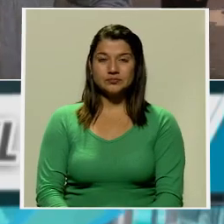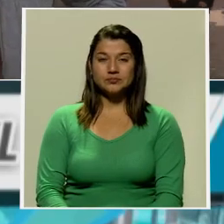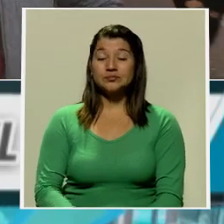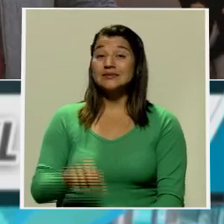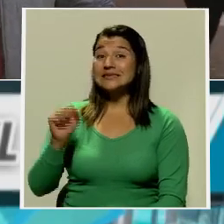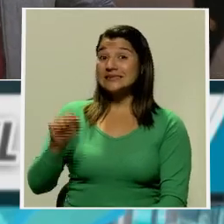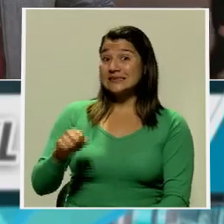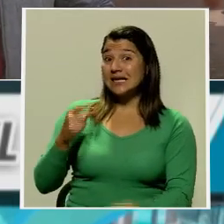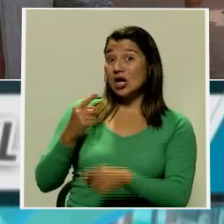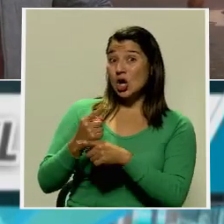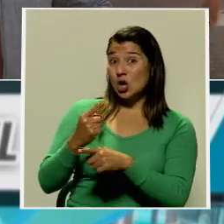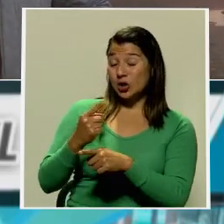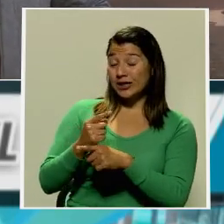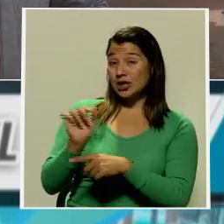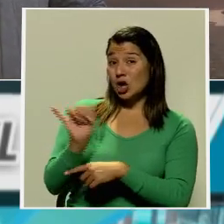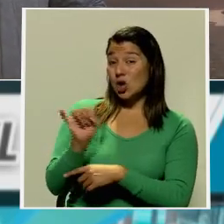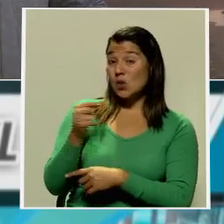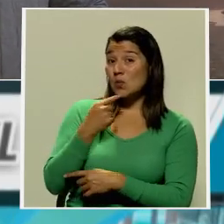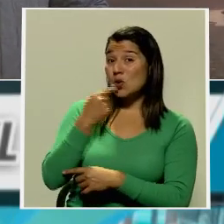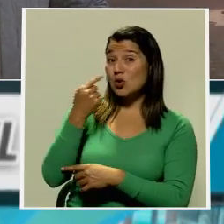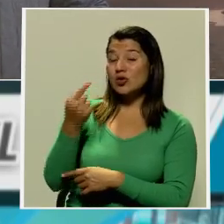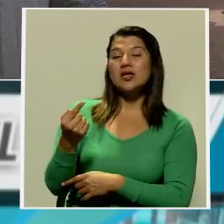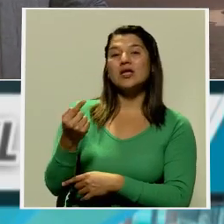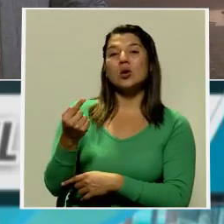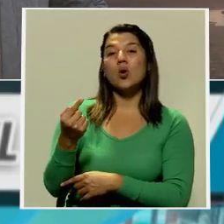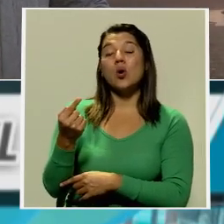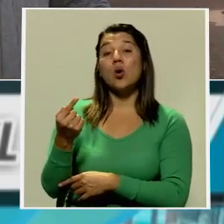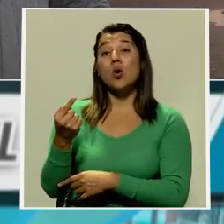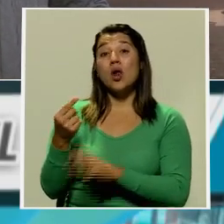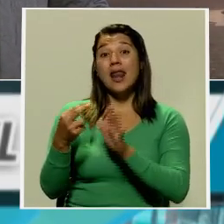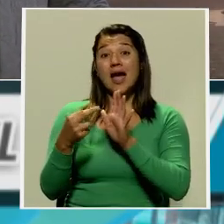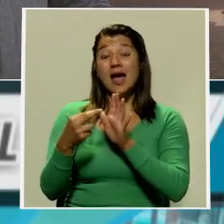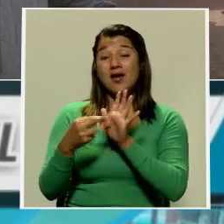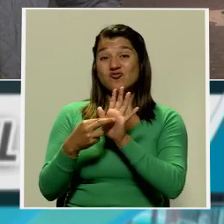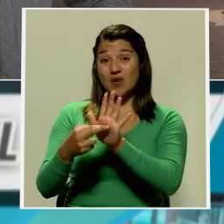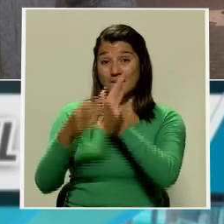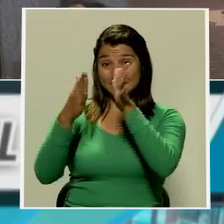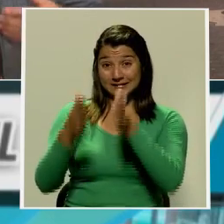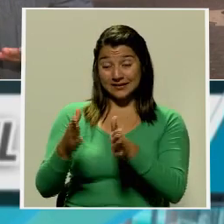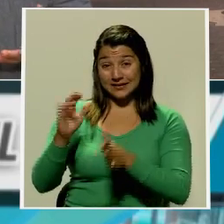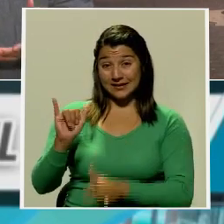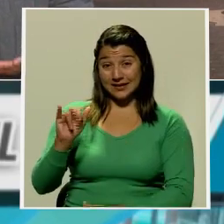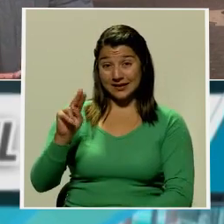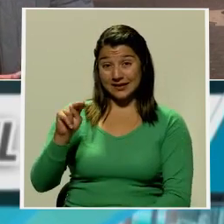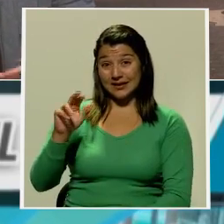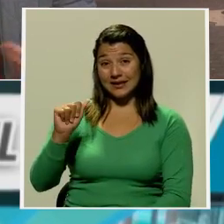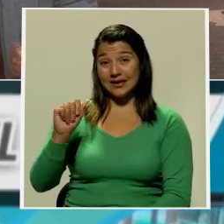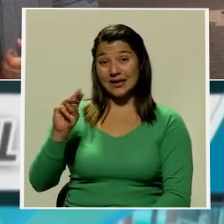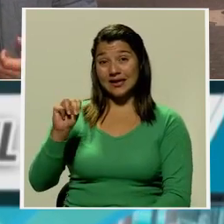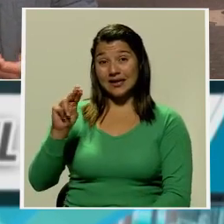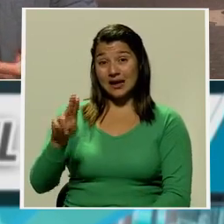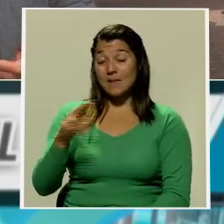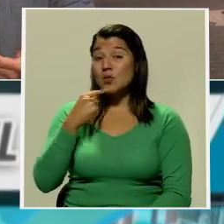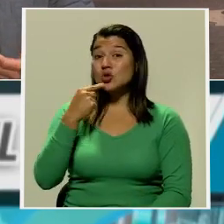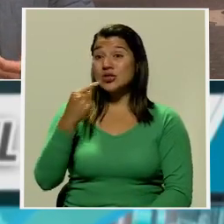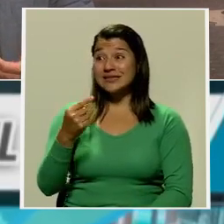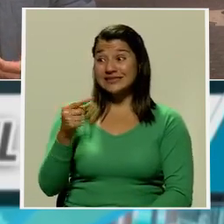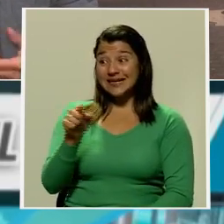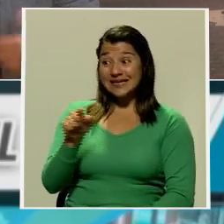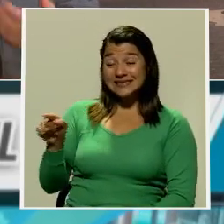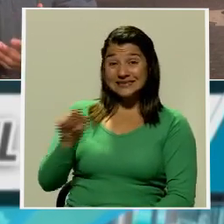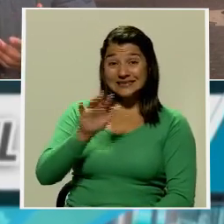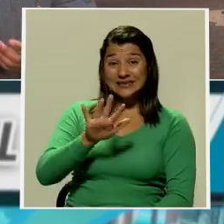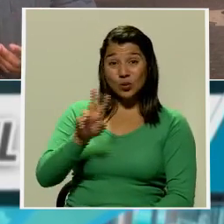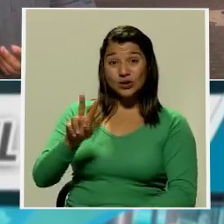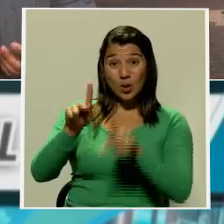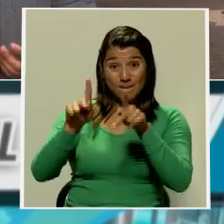es, don Ernesto, lo decía la vocera del INAMU, que esto también, estos 52 casos de personas que han sido procesadas,